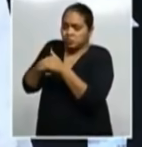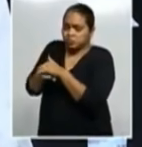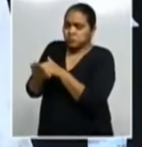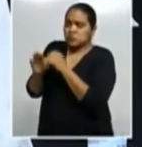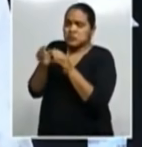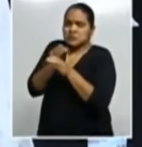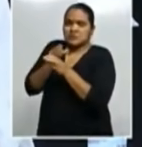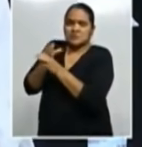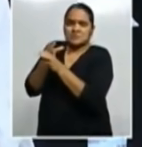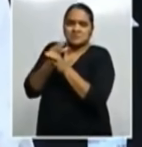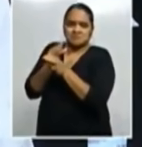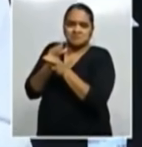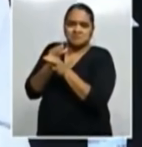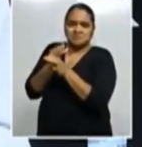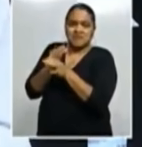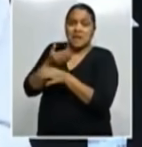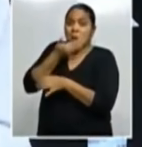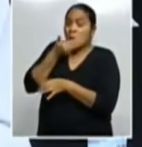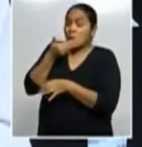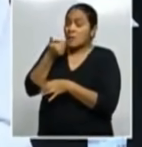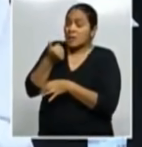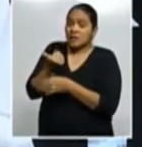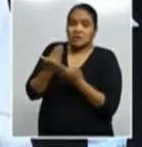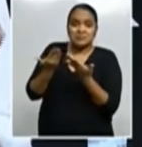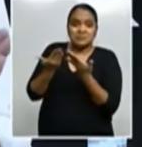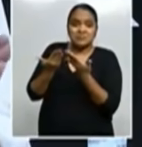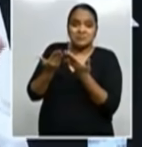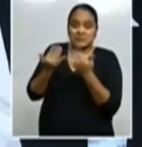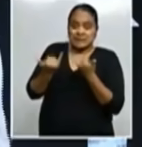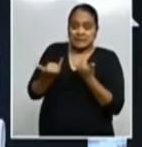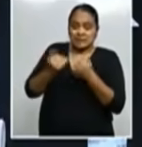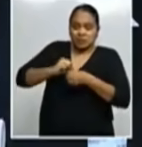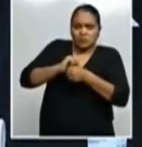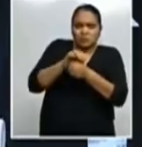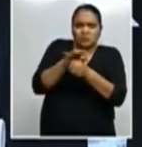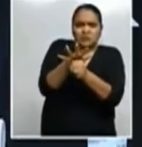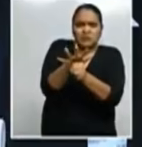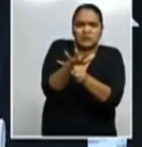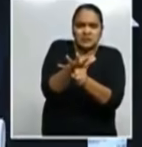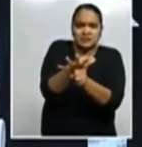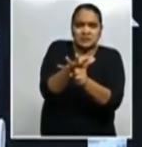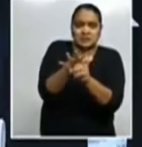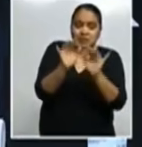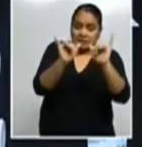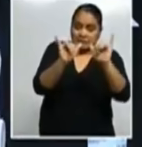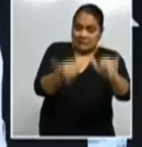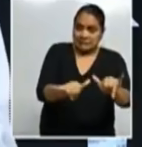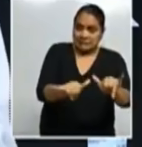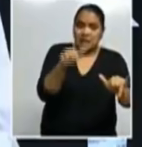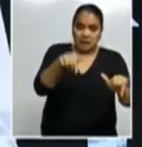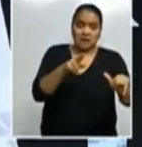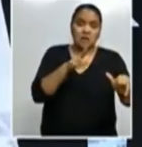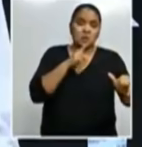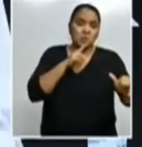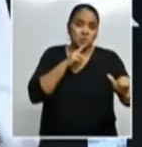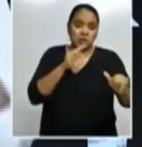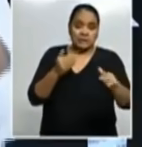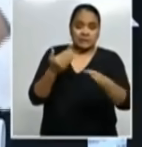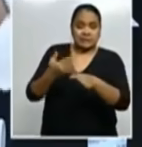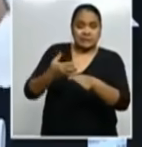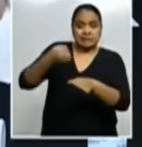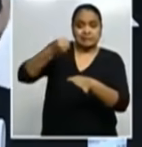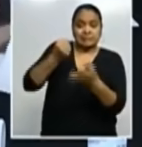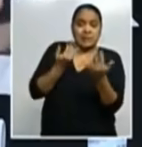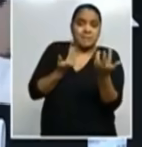Así es de que la mejor prevención contra este virus que vino para quedarse, y mientras salga la vacuna,